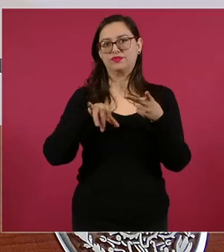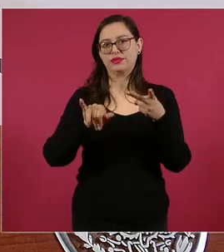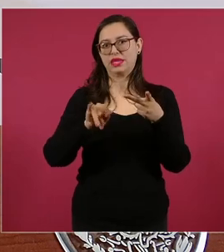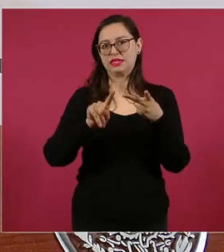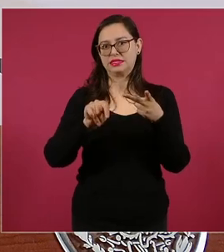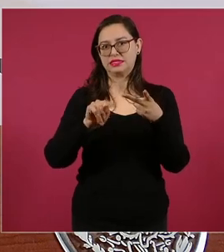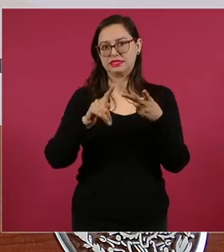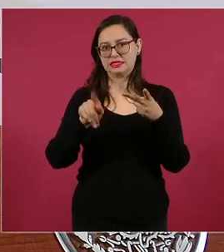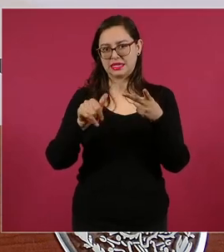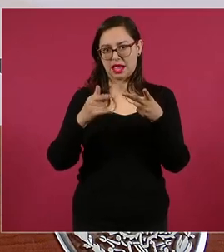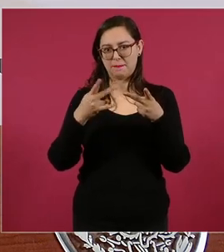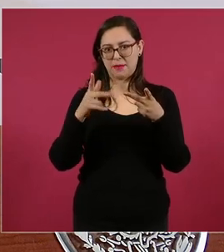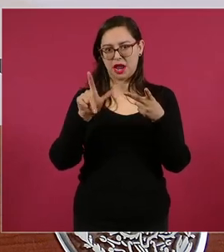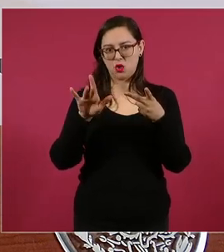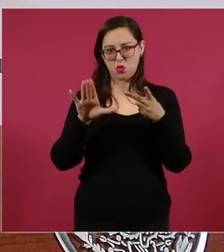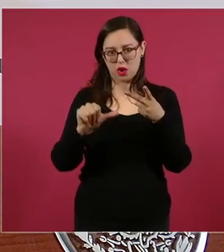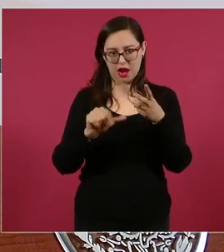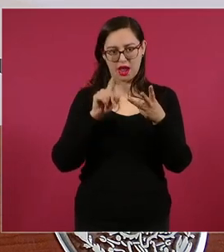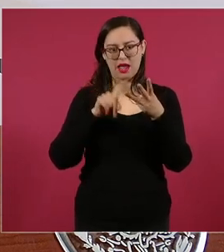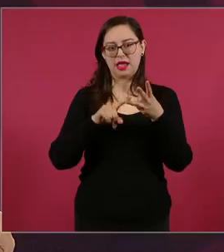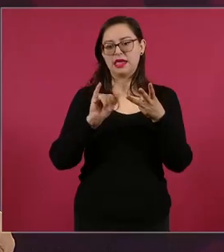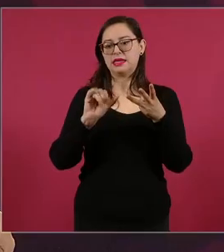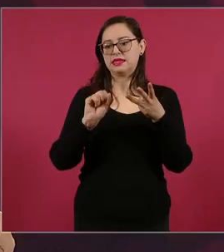desde luego de Iztapalapa.